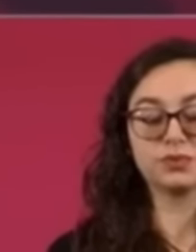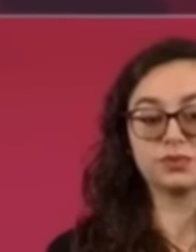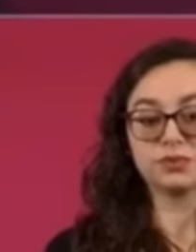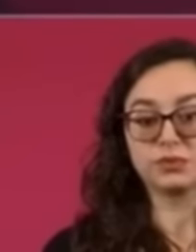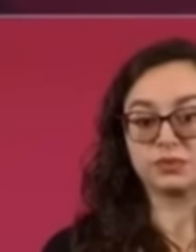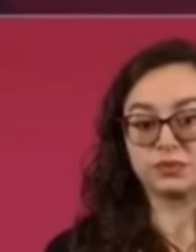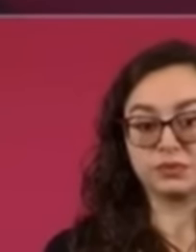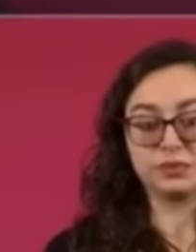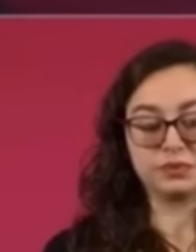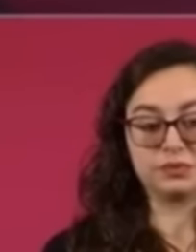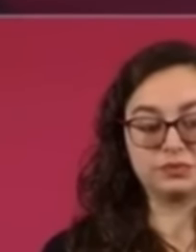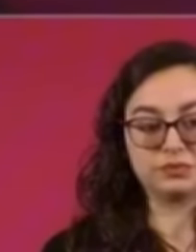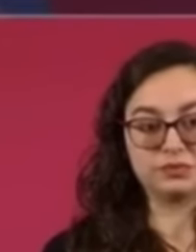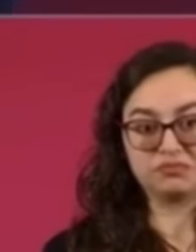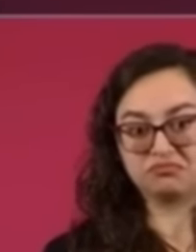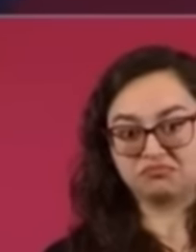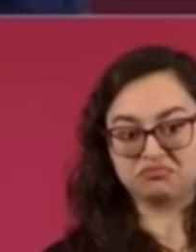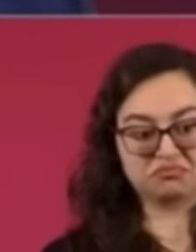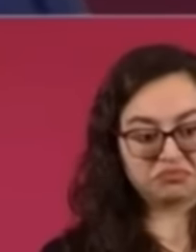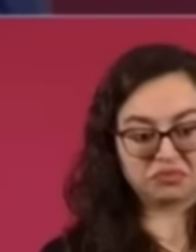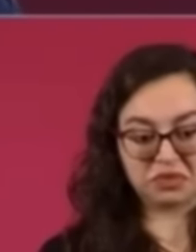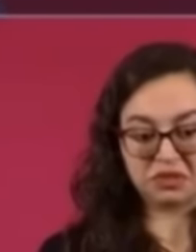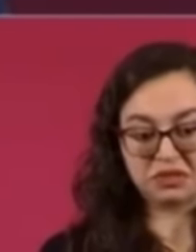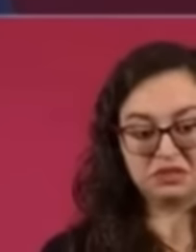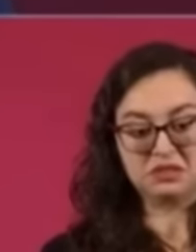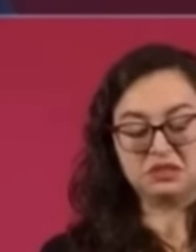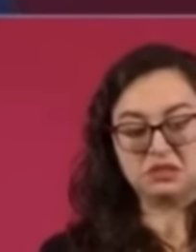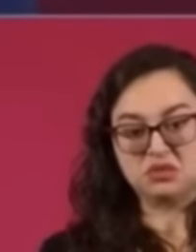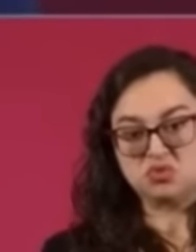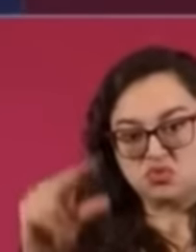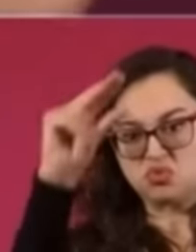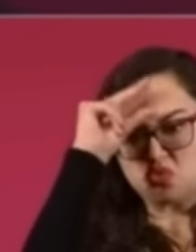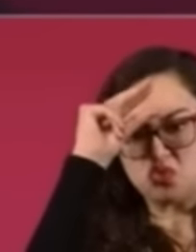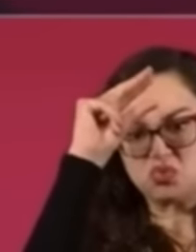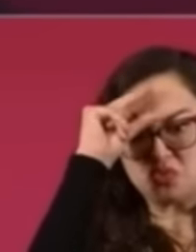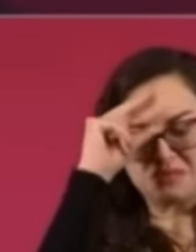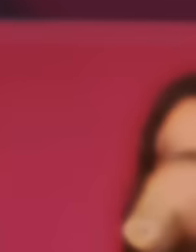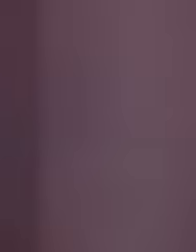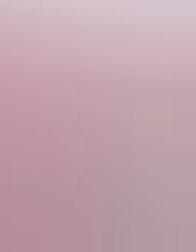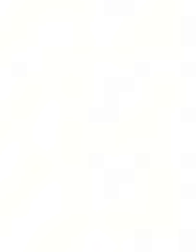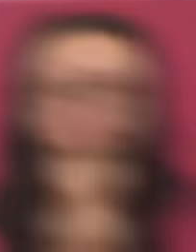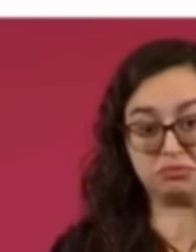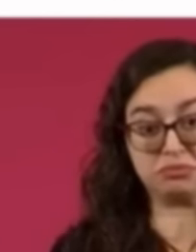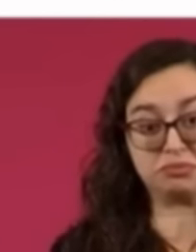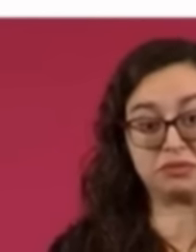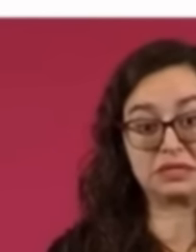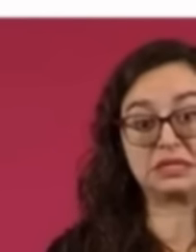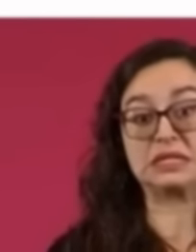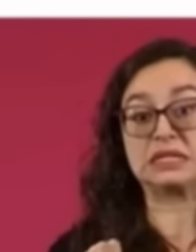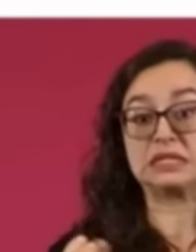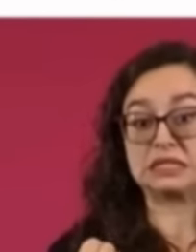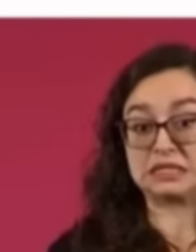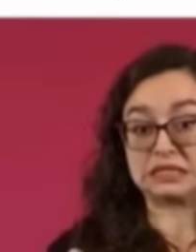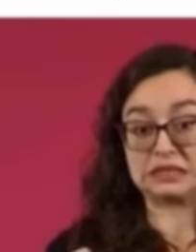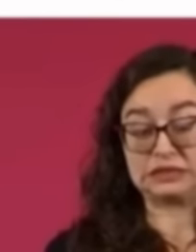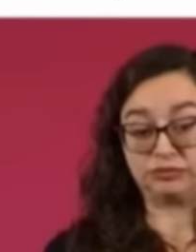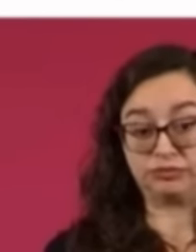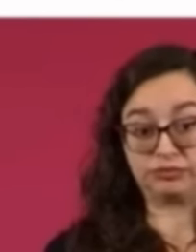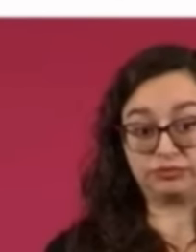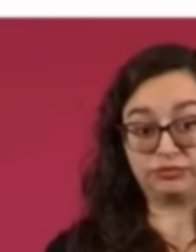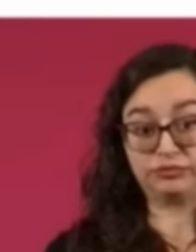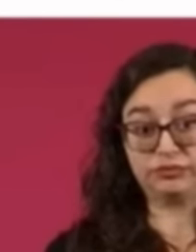intelectuales orgánicos, todo este grupo, en franca decadencia. En septiembre de